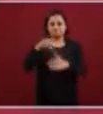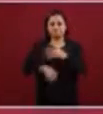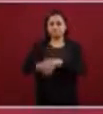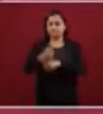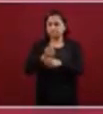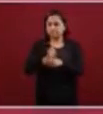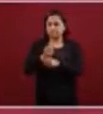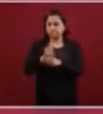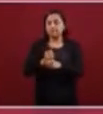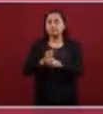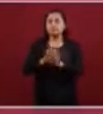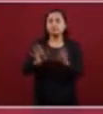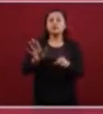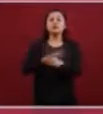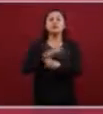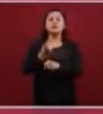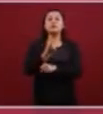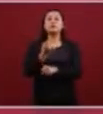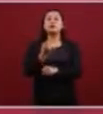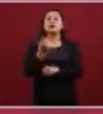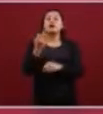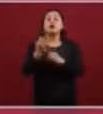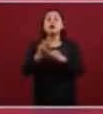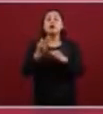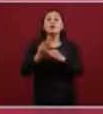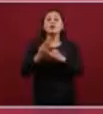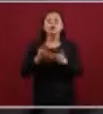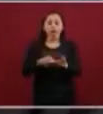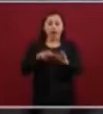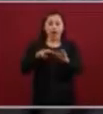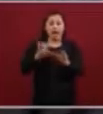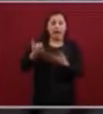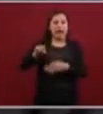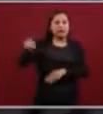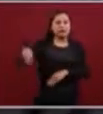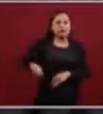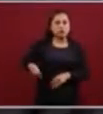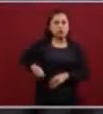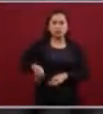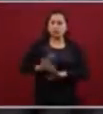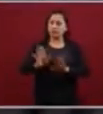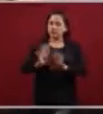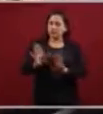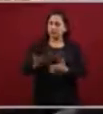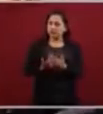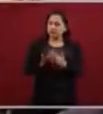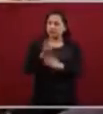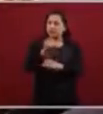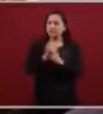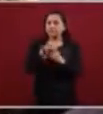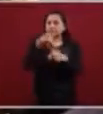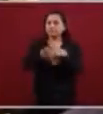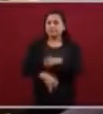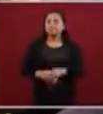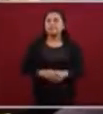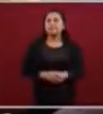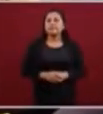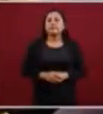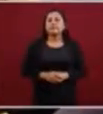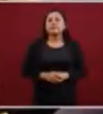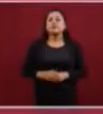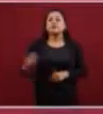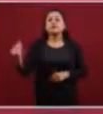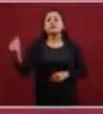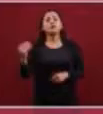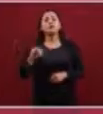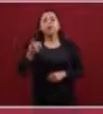no juzgar a la ligera. Presidente, pero de… Sí, por eso,